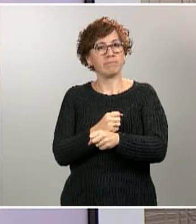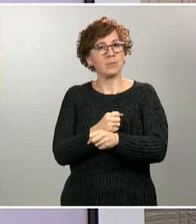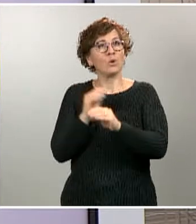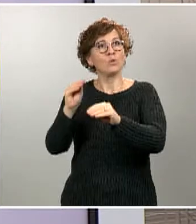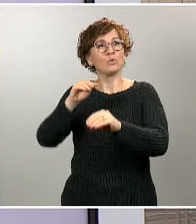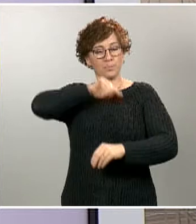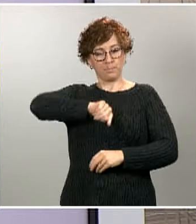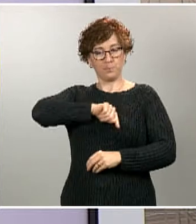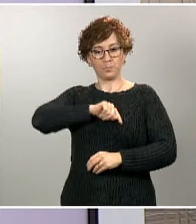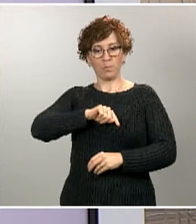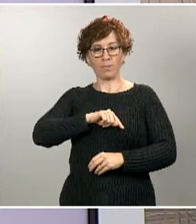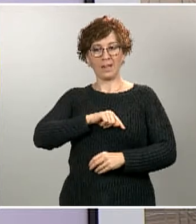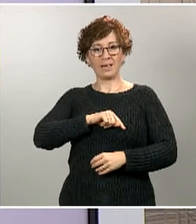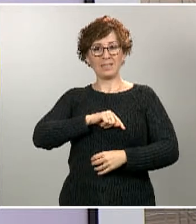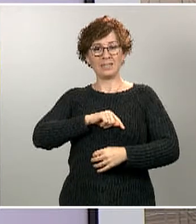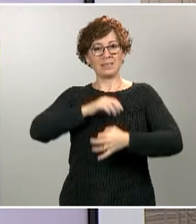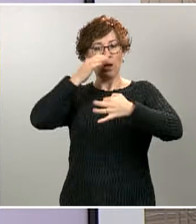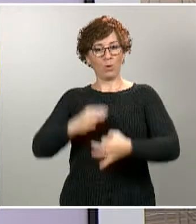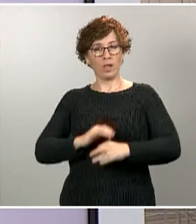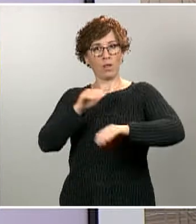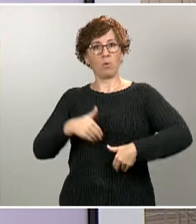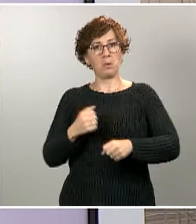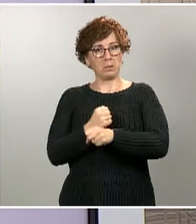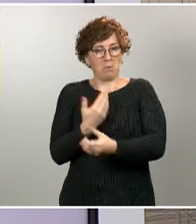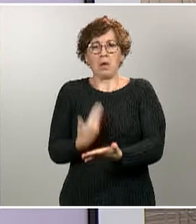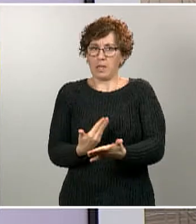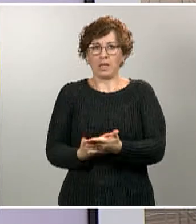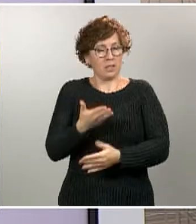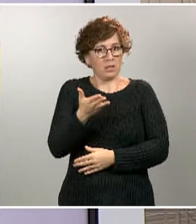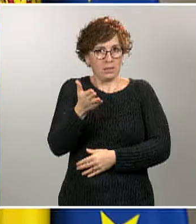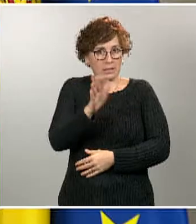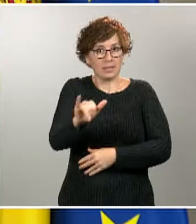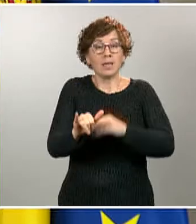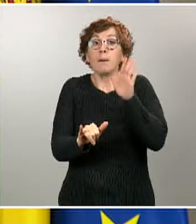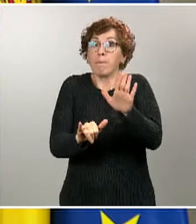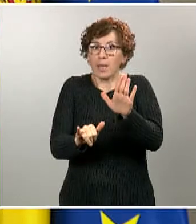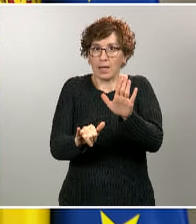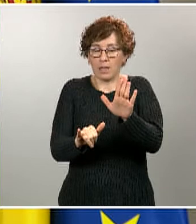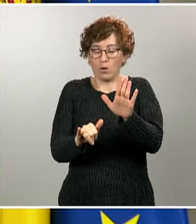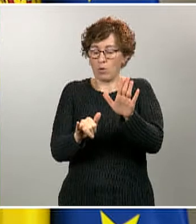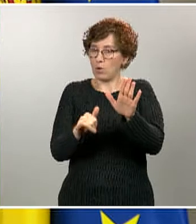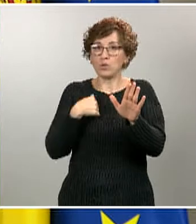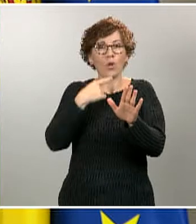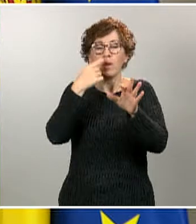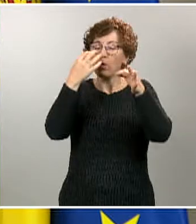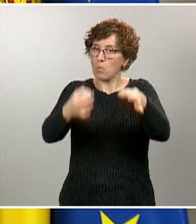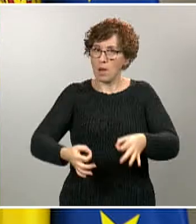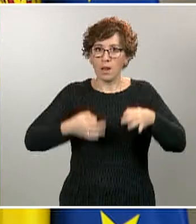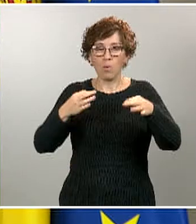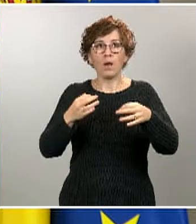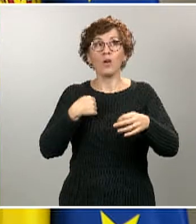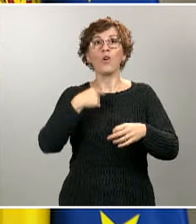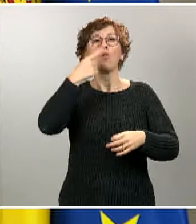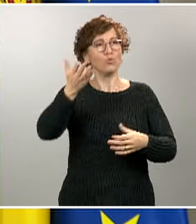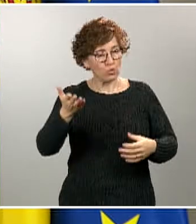sus condiciones para volver al puesto de trabajo. Esto siempre dicho en un marco de máxima prudencia y de cautela, porque hay muchas cosas